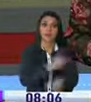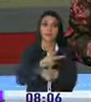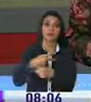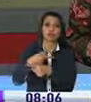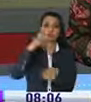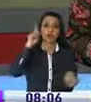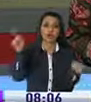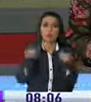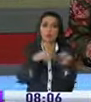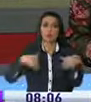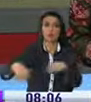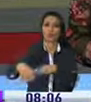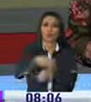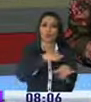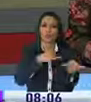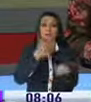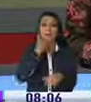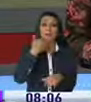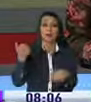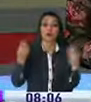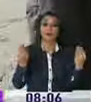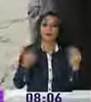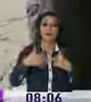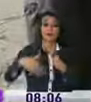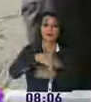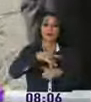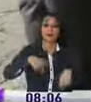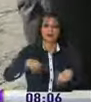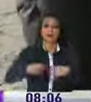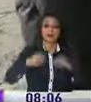para mejorar la calidad del aire en la capital.